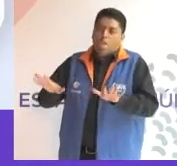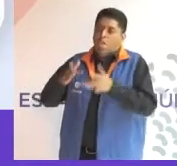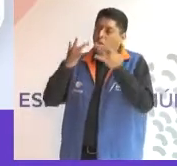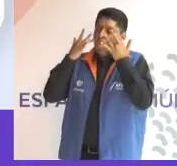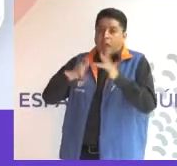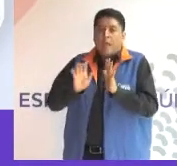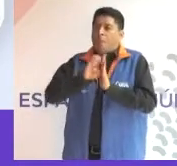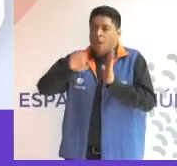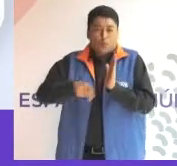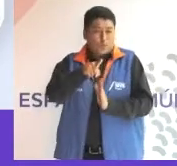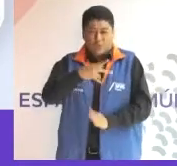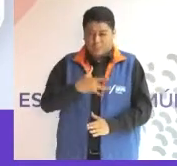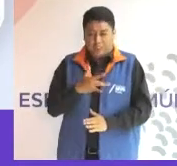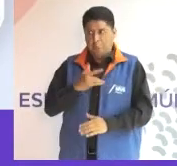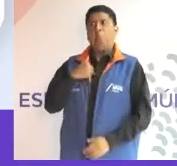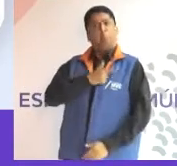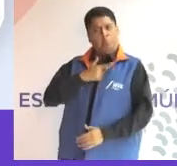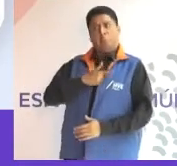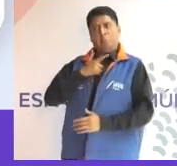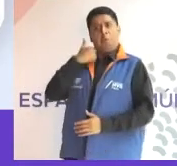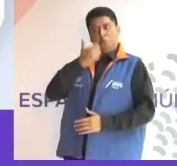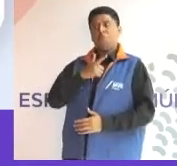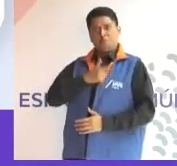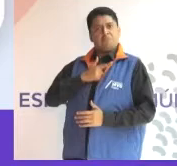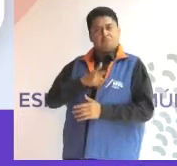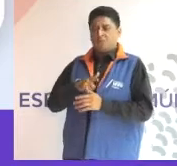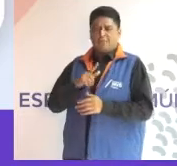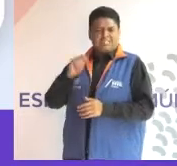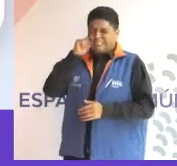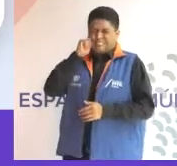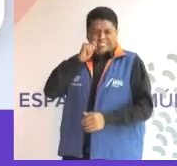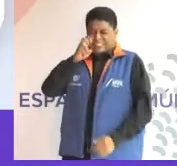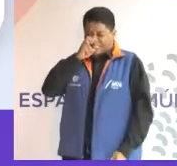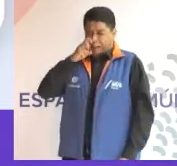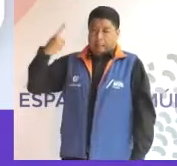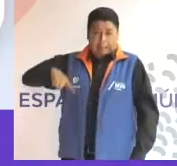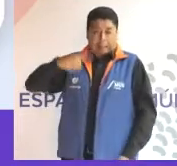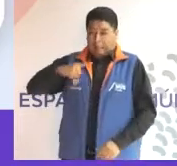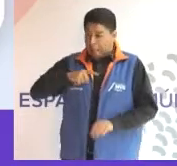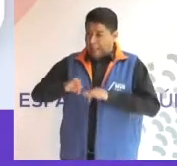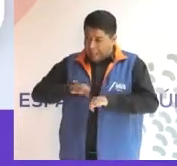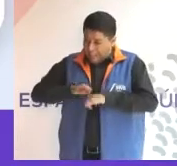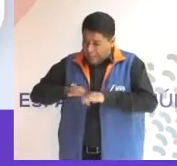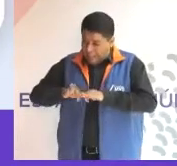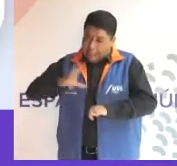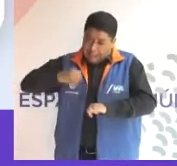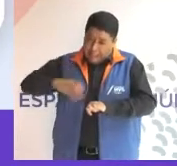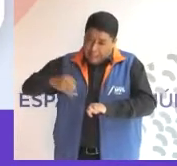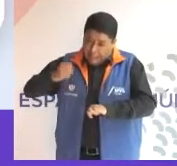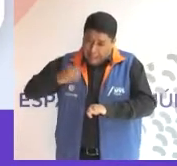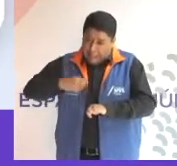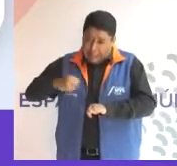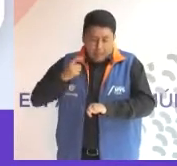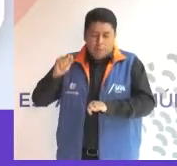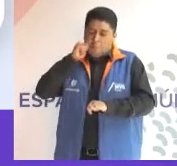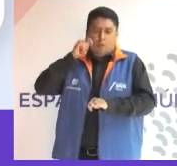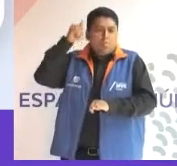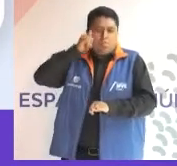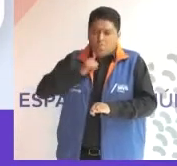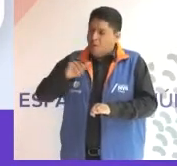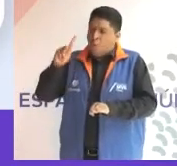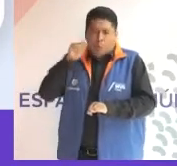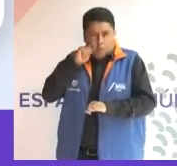ti participar en algo es cuando lo haces cara a cara y no es cuando se dona dinero, es cuando se trabaja con